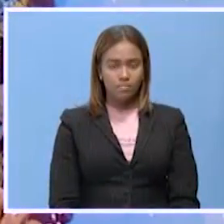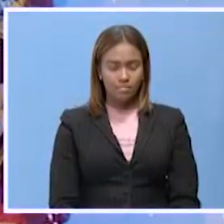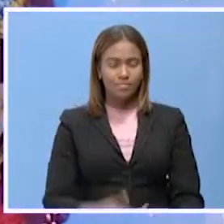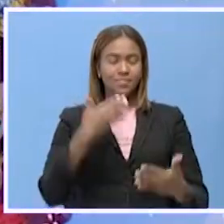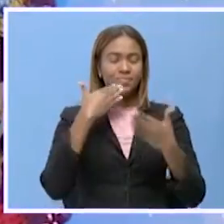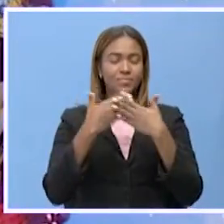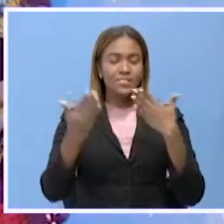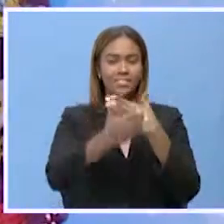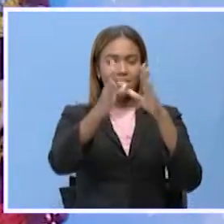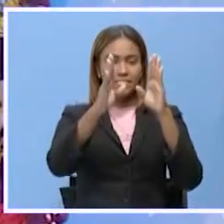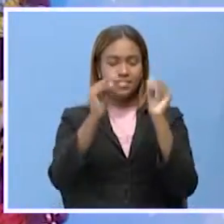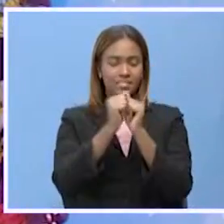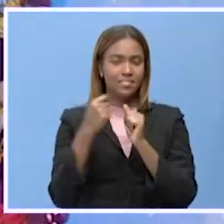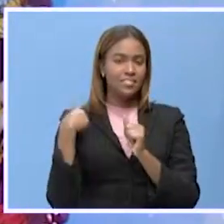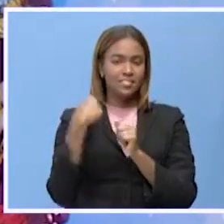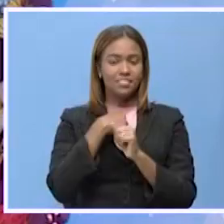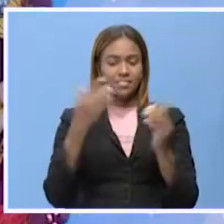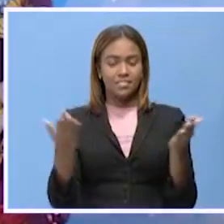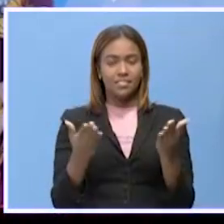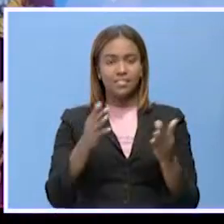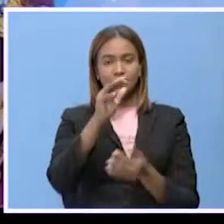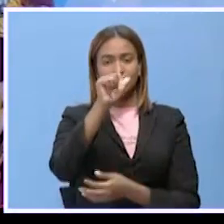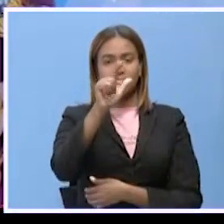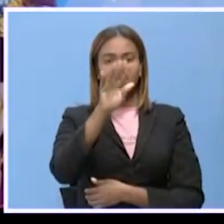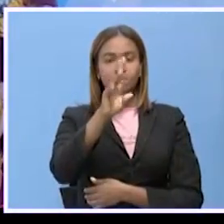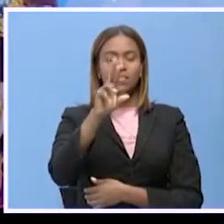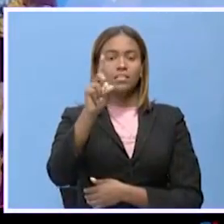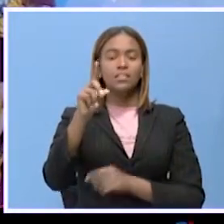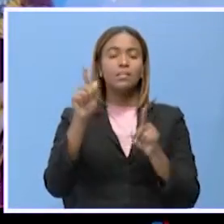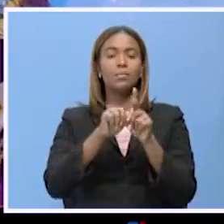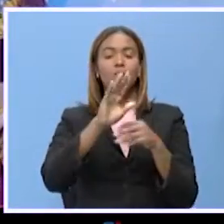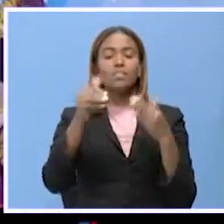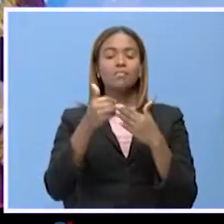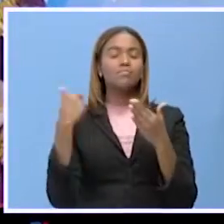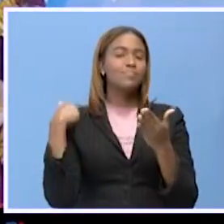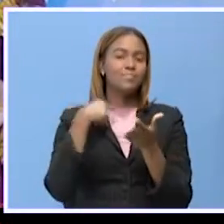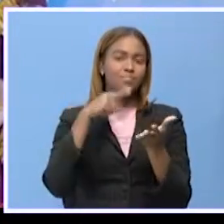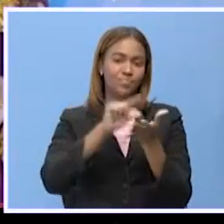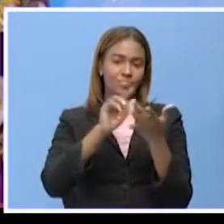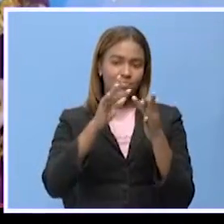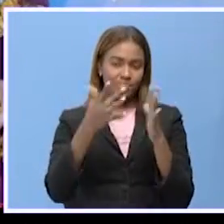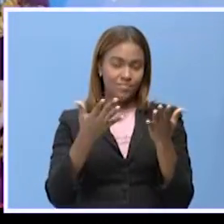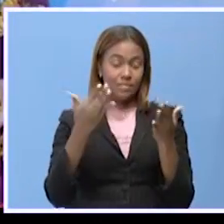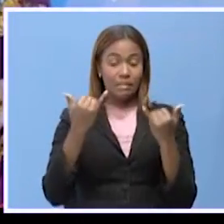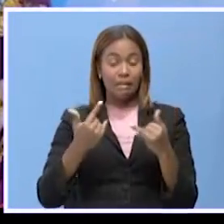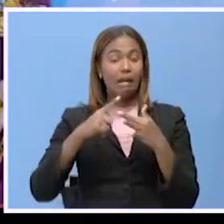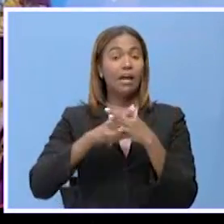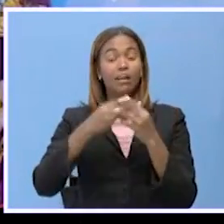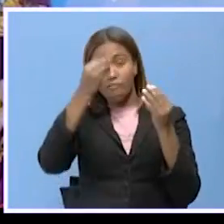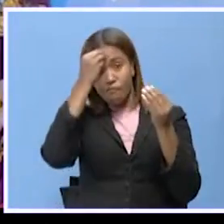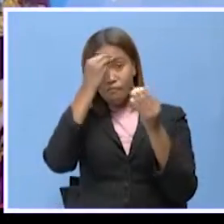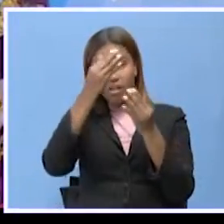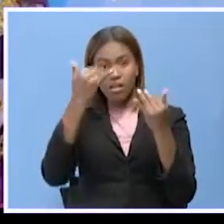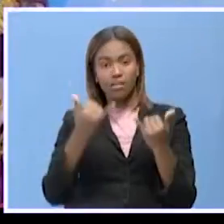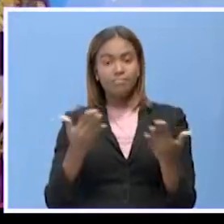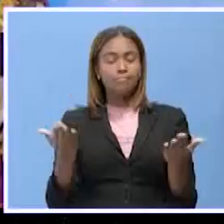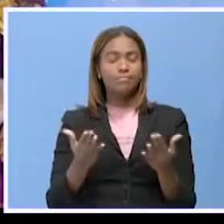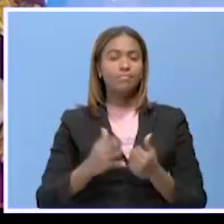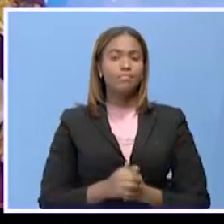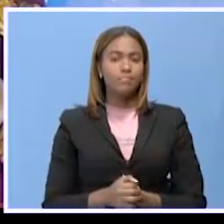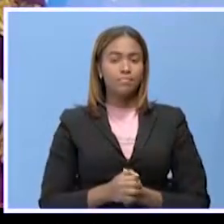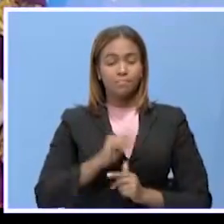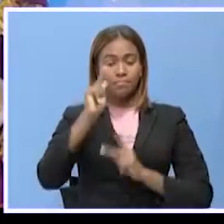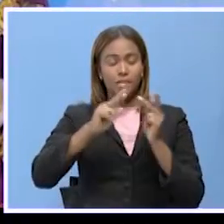Qué bueno que nos acompañan a través del canal 4RD y nuestras plataformas digitales. Iniciamos con las informaciones, señores.